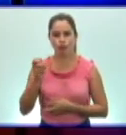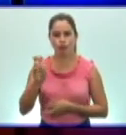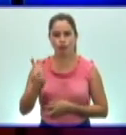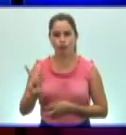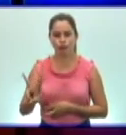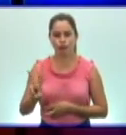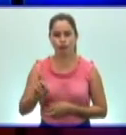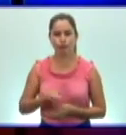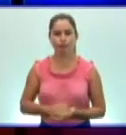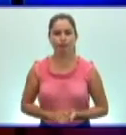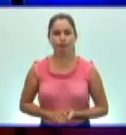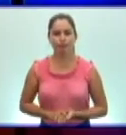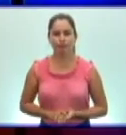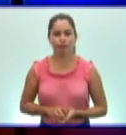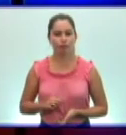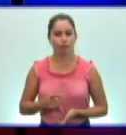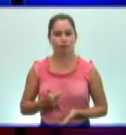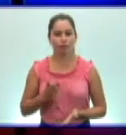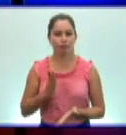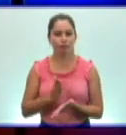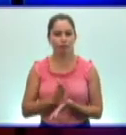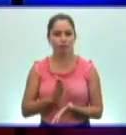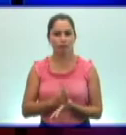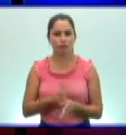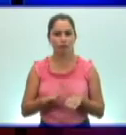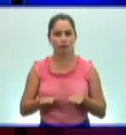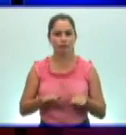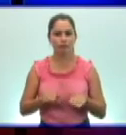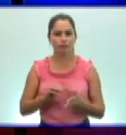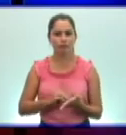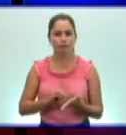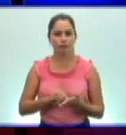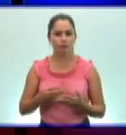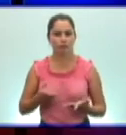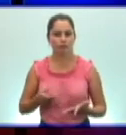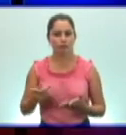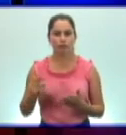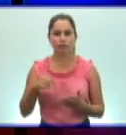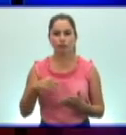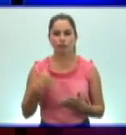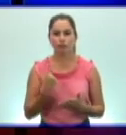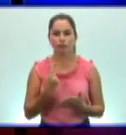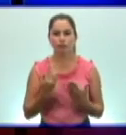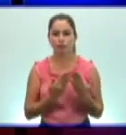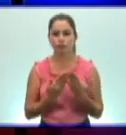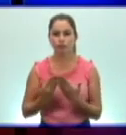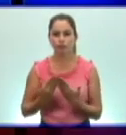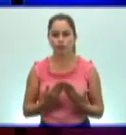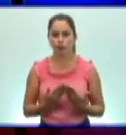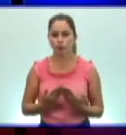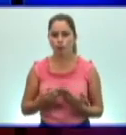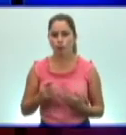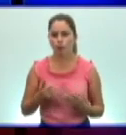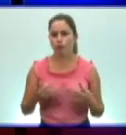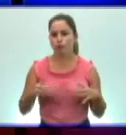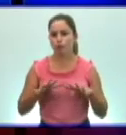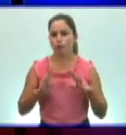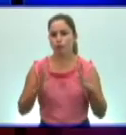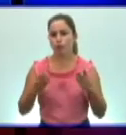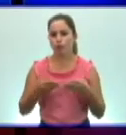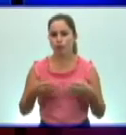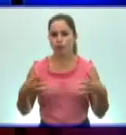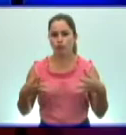a preparar una clase donde nosotros estudiaremos cuestiones relacionadas con